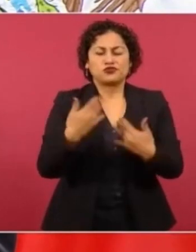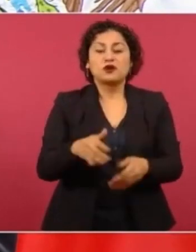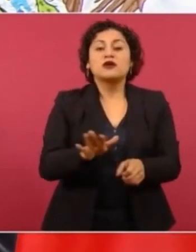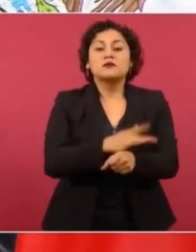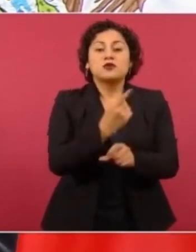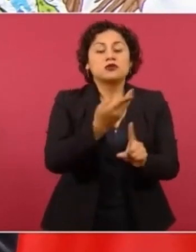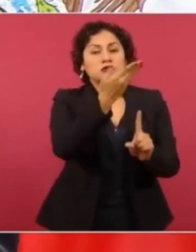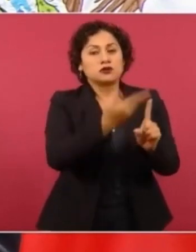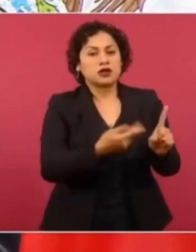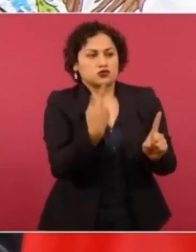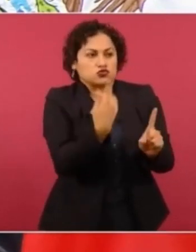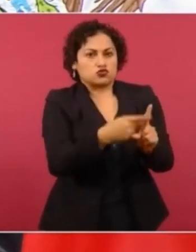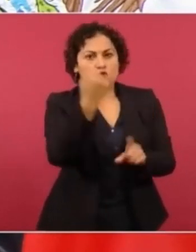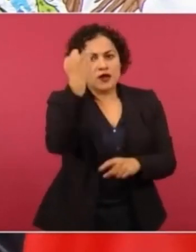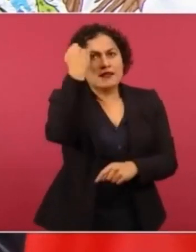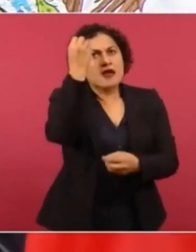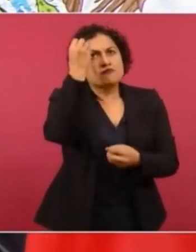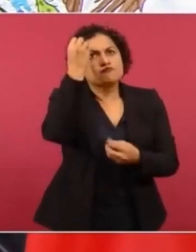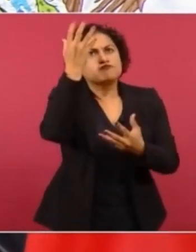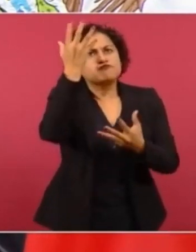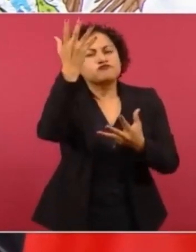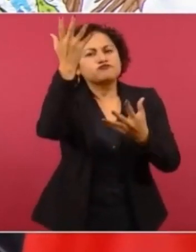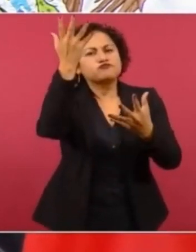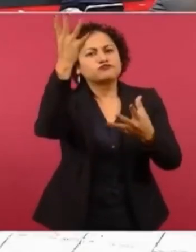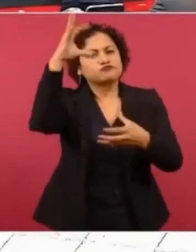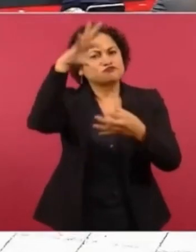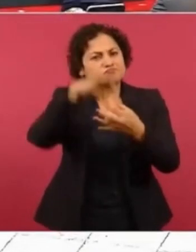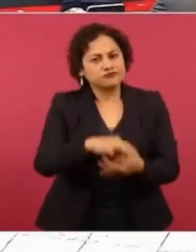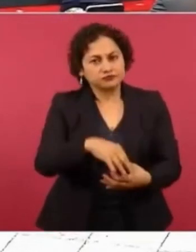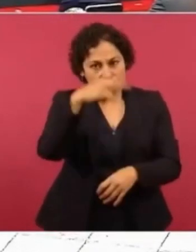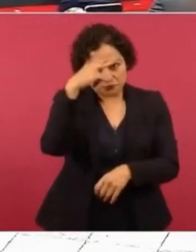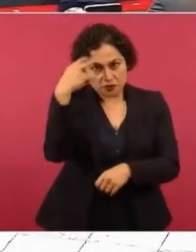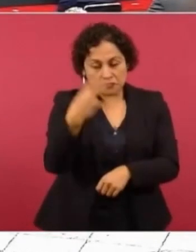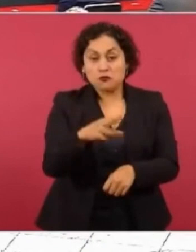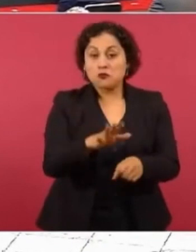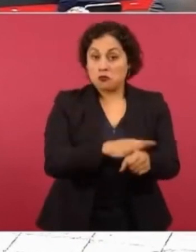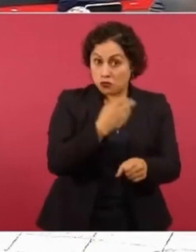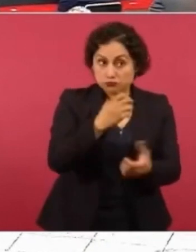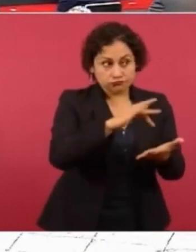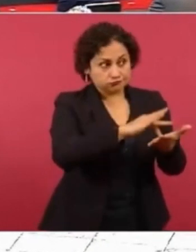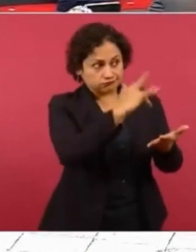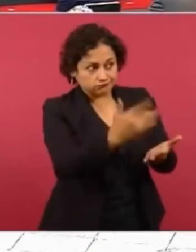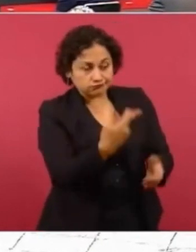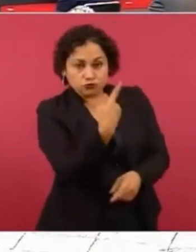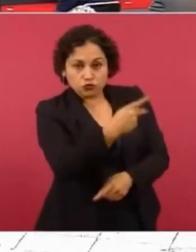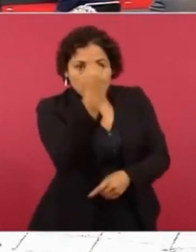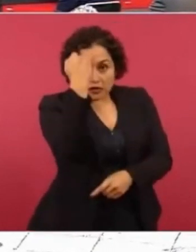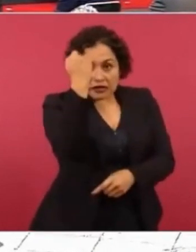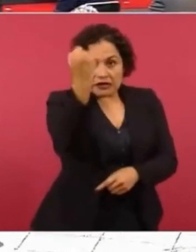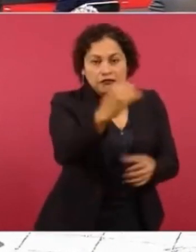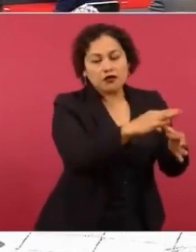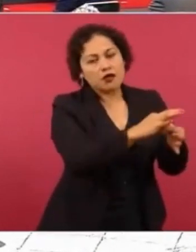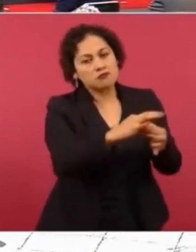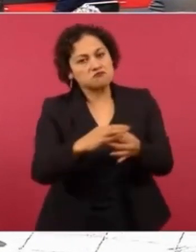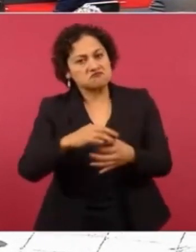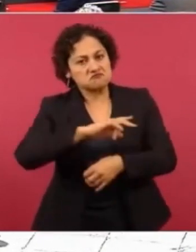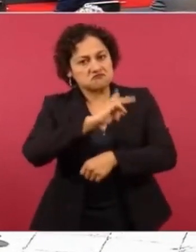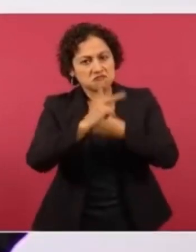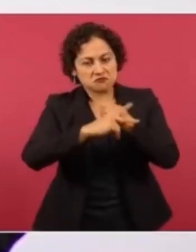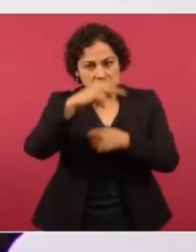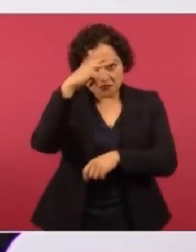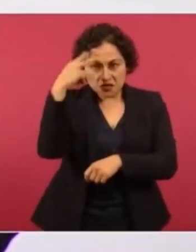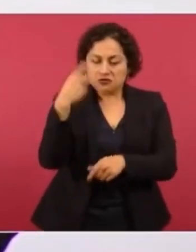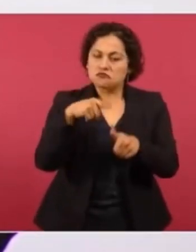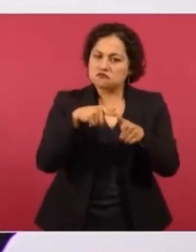Gracias a él México continúa construyendo un sistema político democrático basado en el ejercicio libre